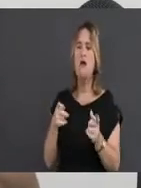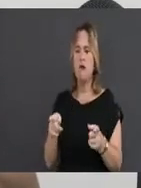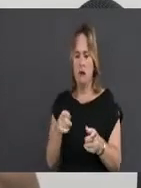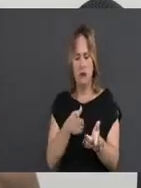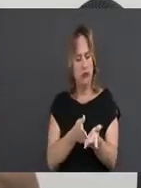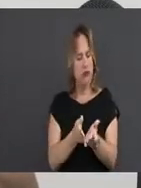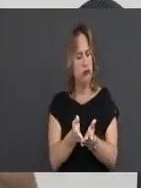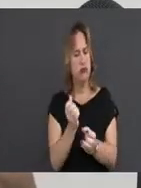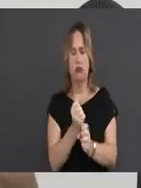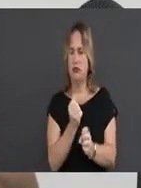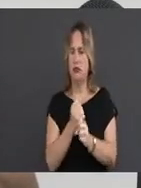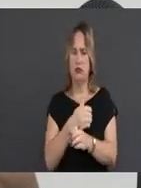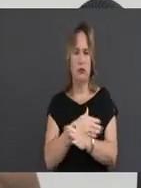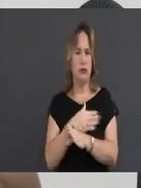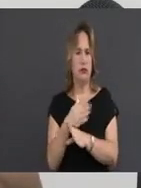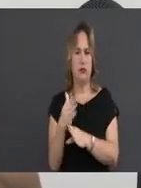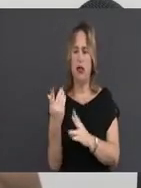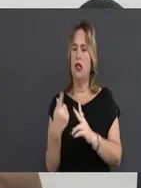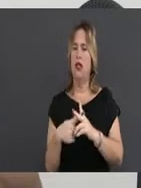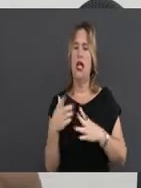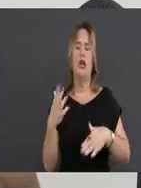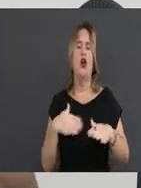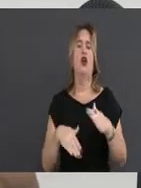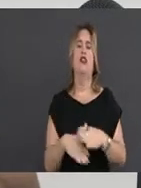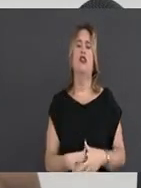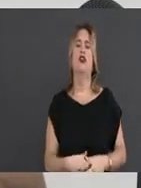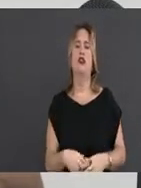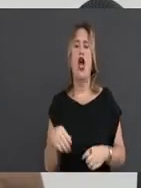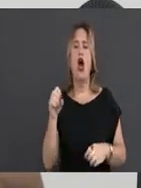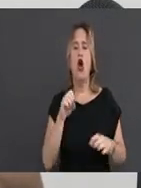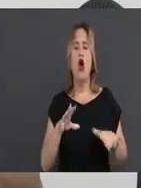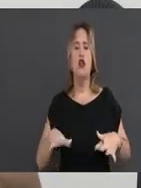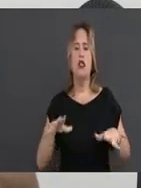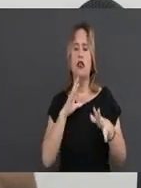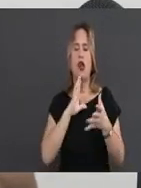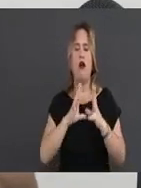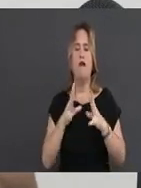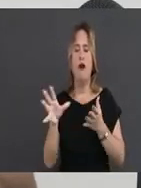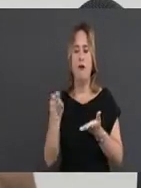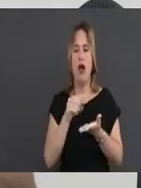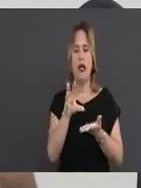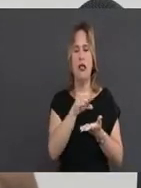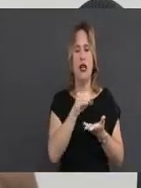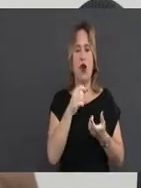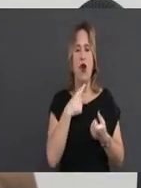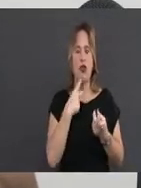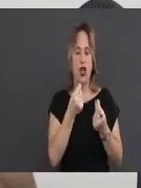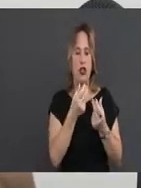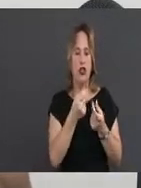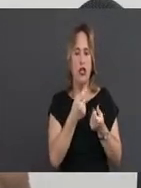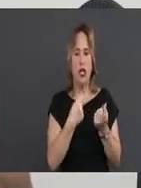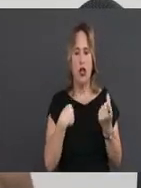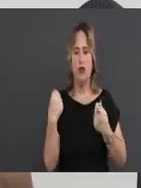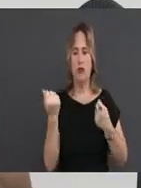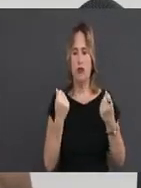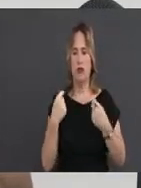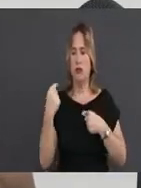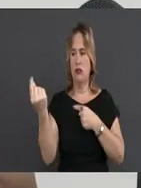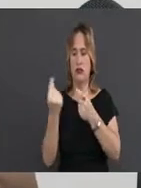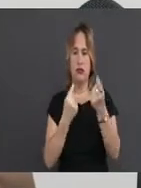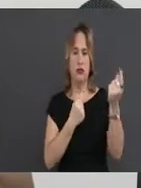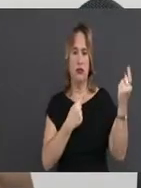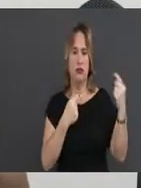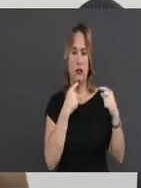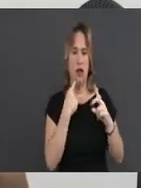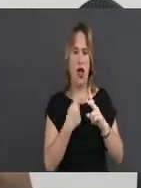cola y las condiciones lo permitan. Organizamos un sistema de recogida de efectivo y traslado del personal de los puntos que